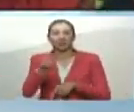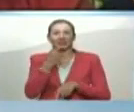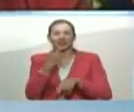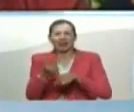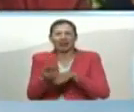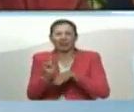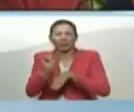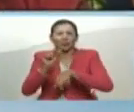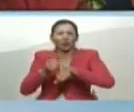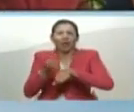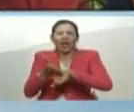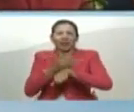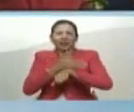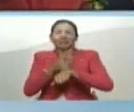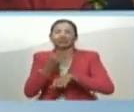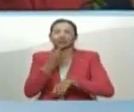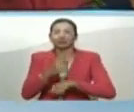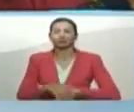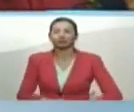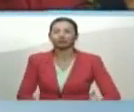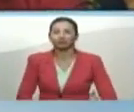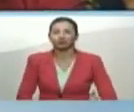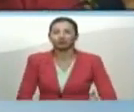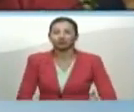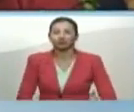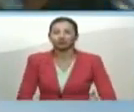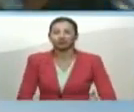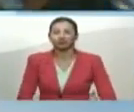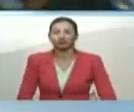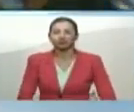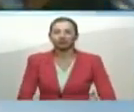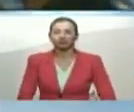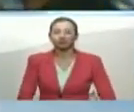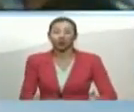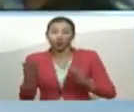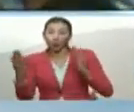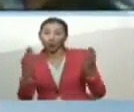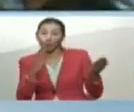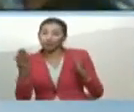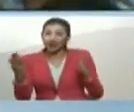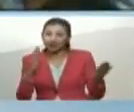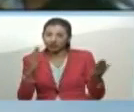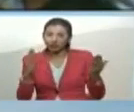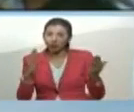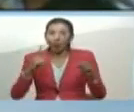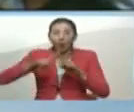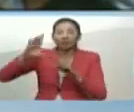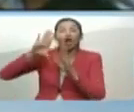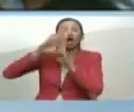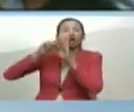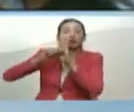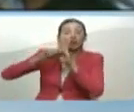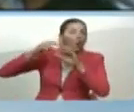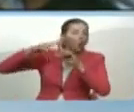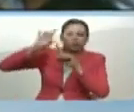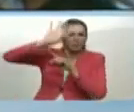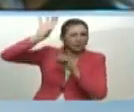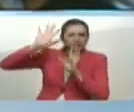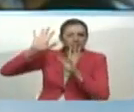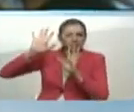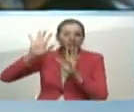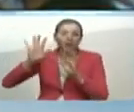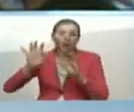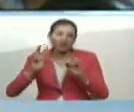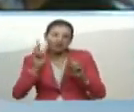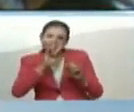minutos, cualquier apreciación comparada de cualquier constitución queda por detrás de la obra